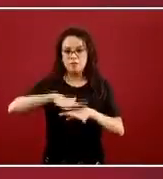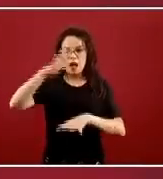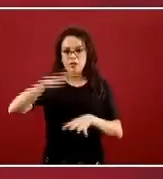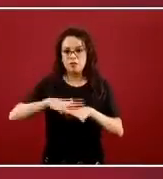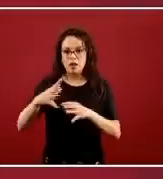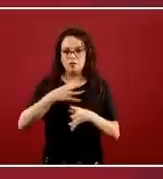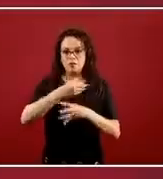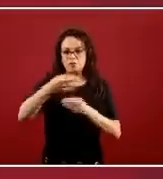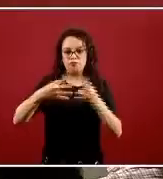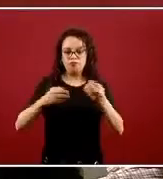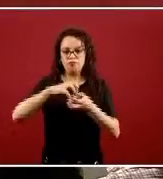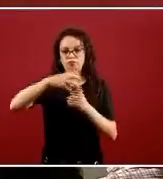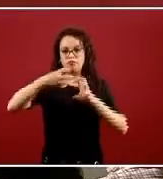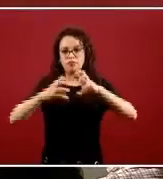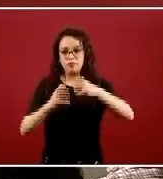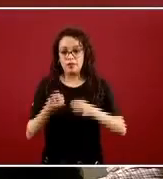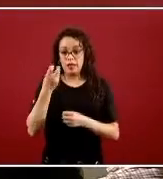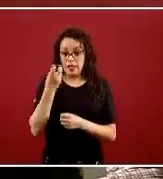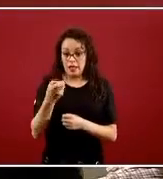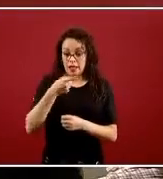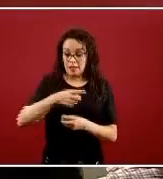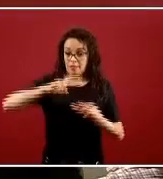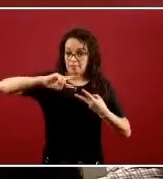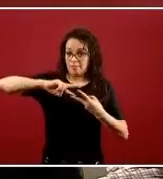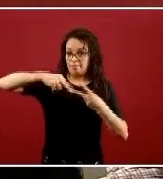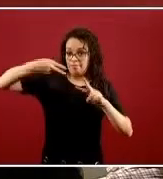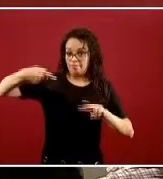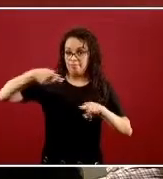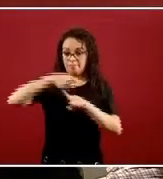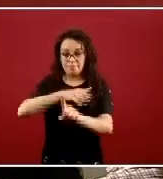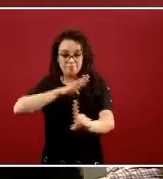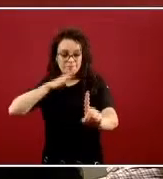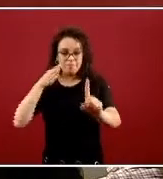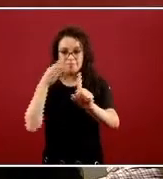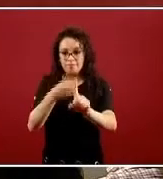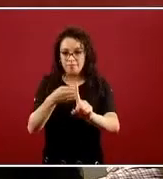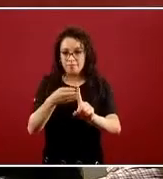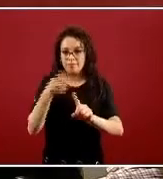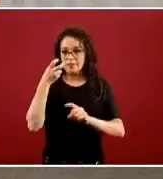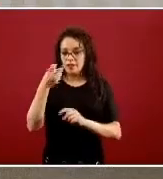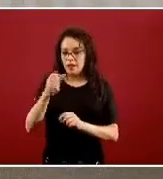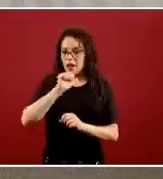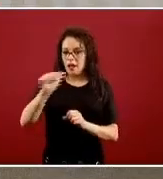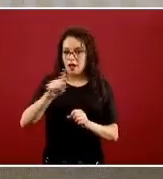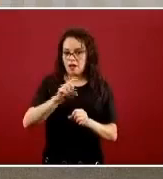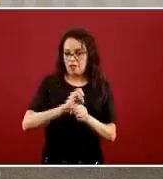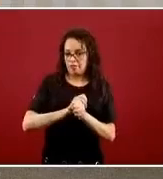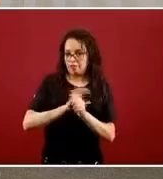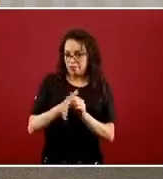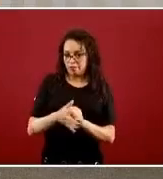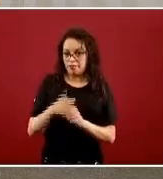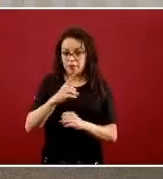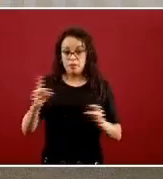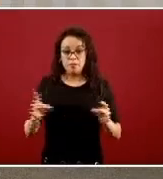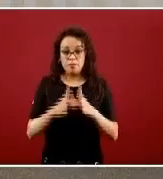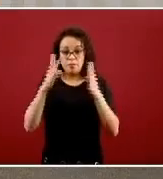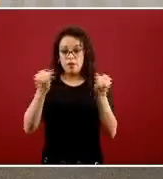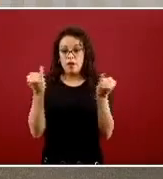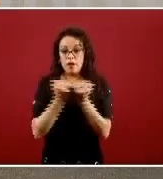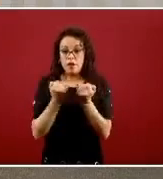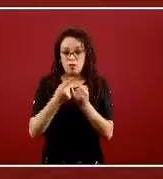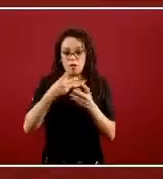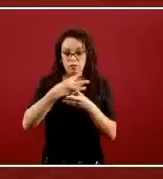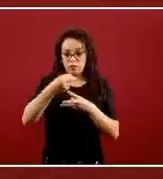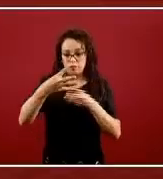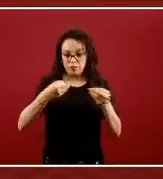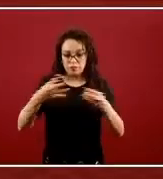detección de ese material genético que es específico para este virus, y cuando se alcanza cierto número de copias, esto se vuelve